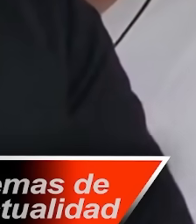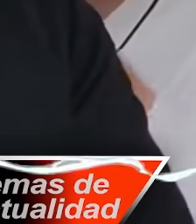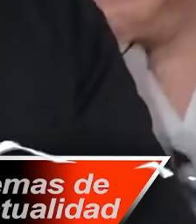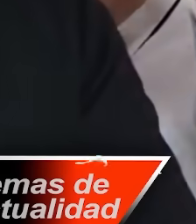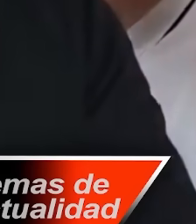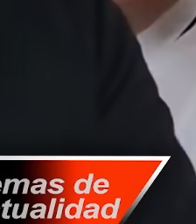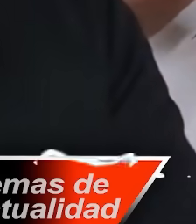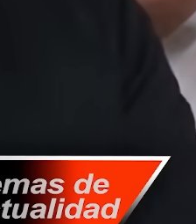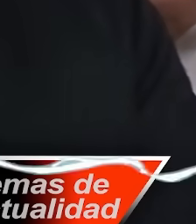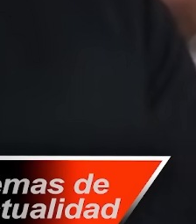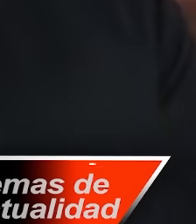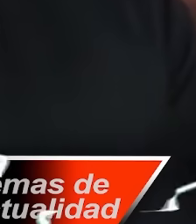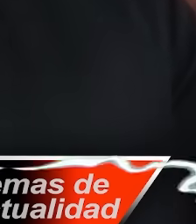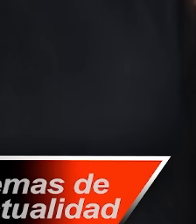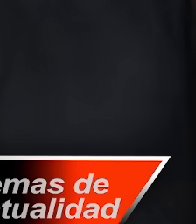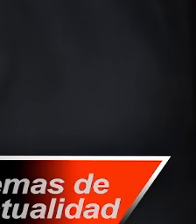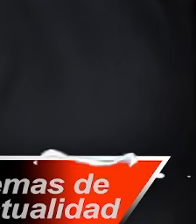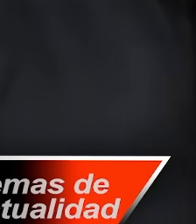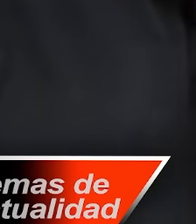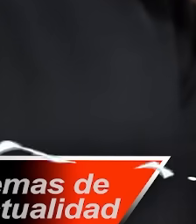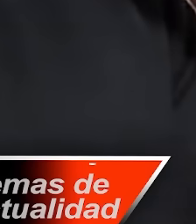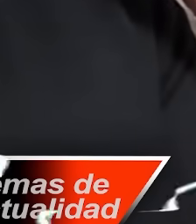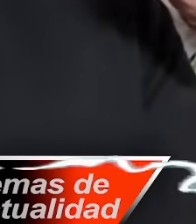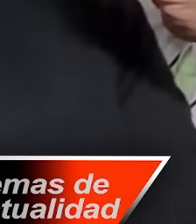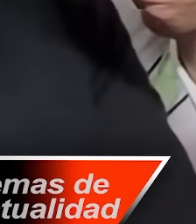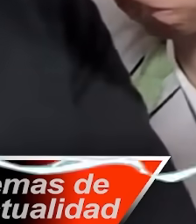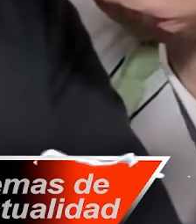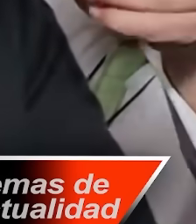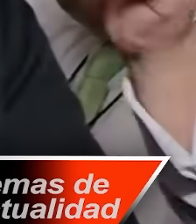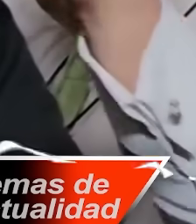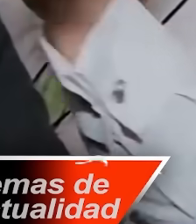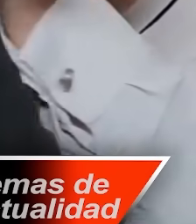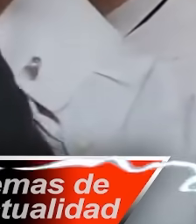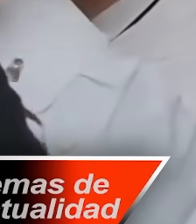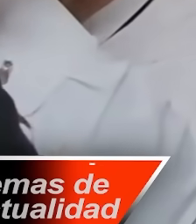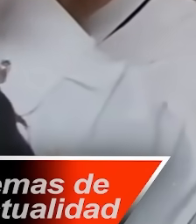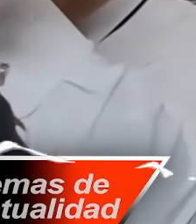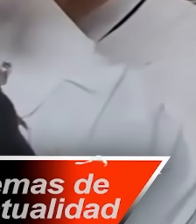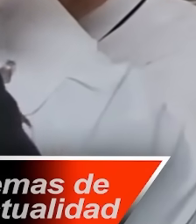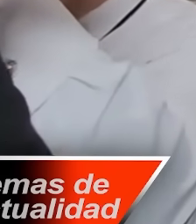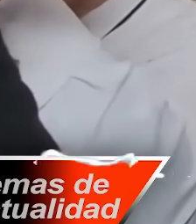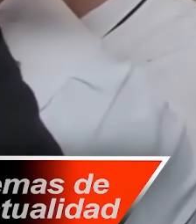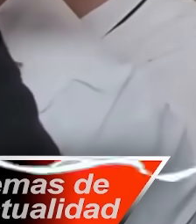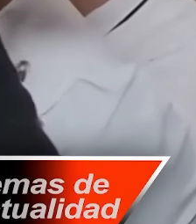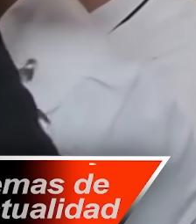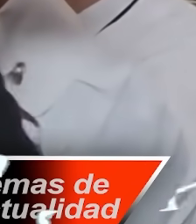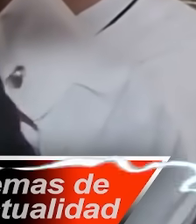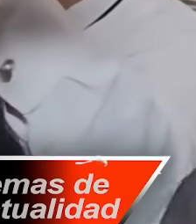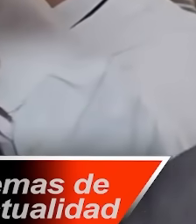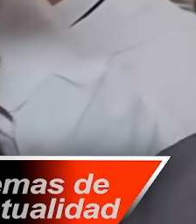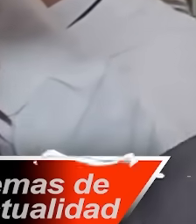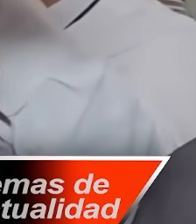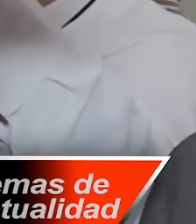al final de cuentas, en el último segundo, la cambiaron por Xochitl Gálvez para que hiciera su espectáculo. Y esto